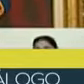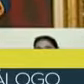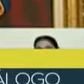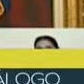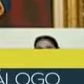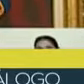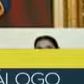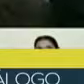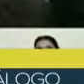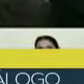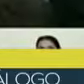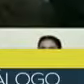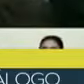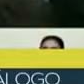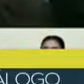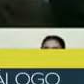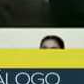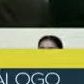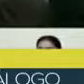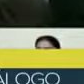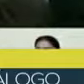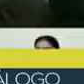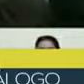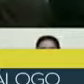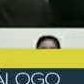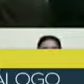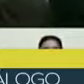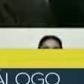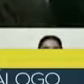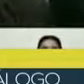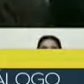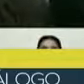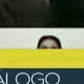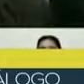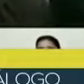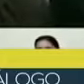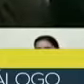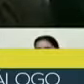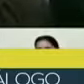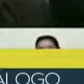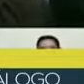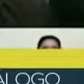Jimi Hendrix, Janis Joplin,